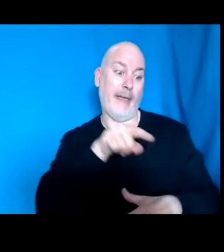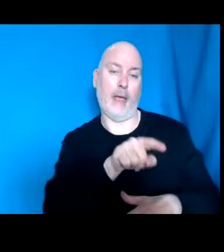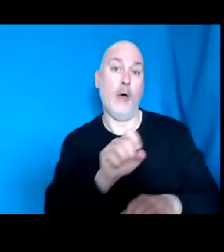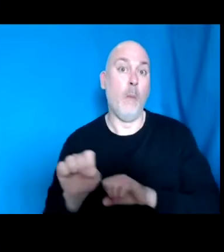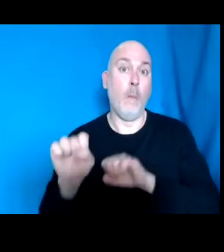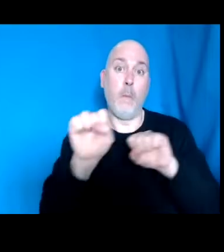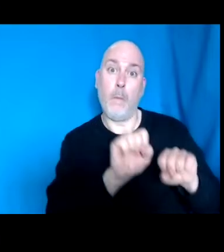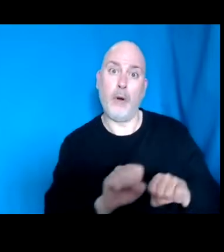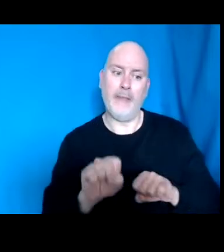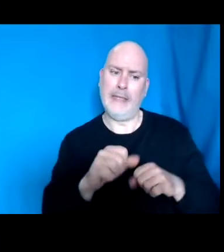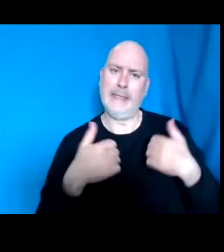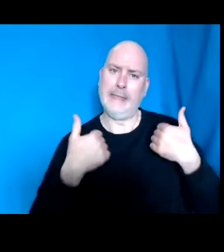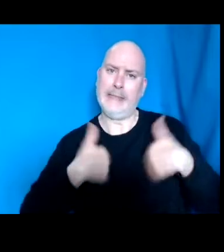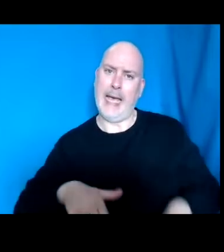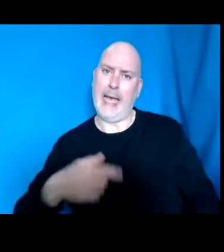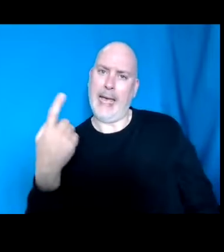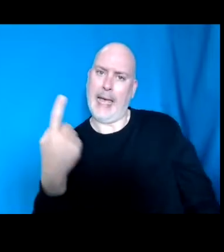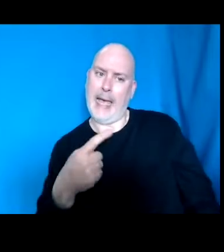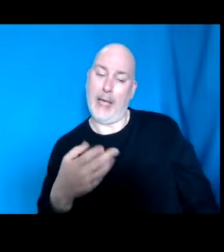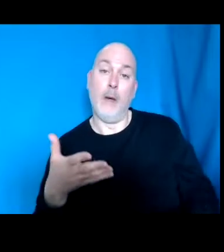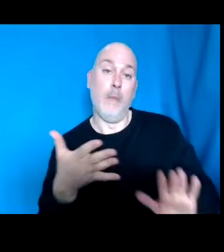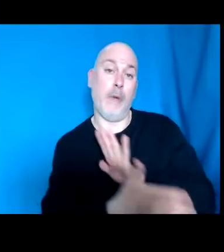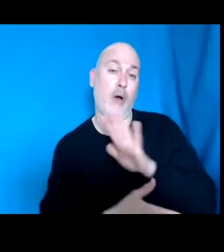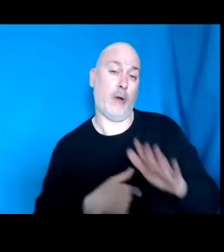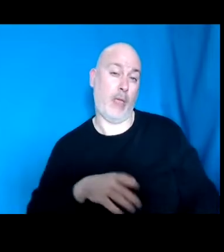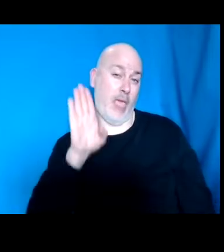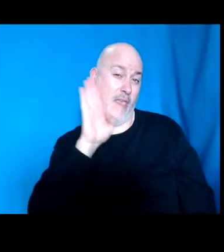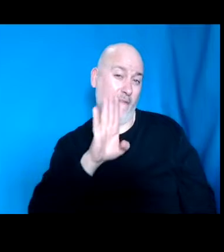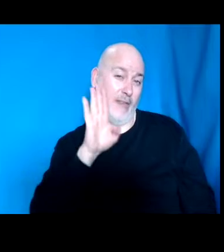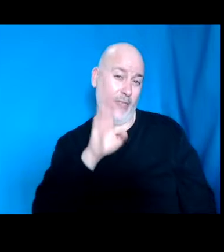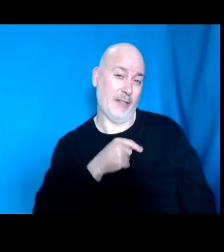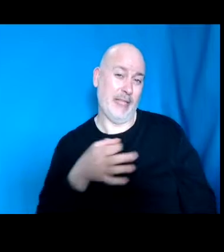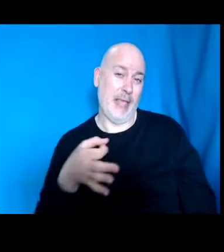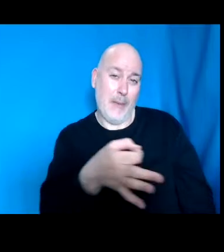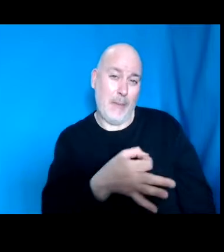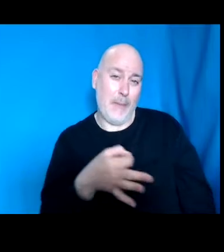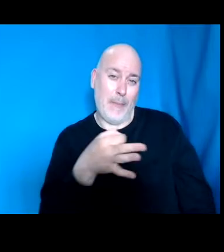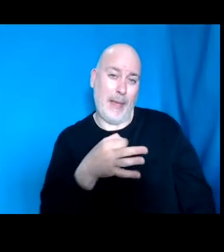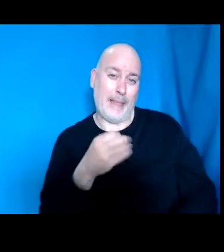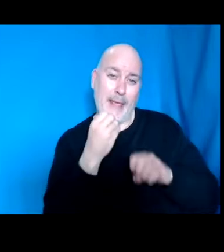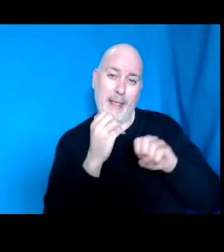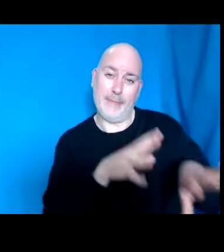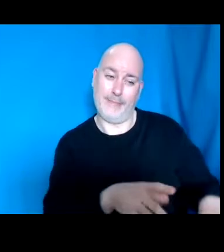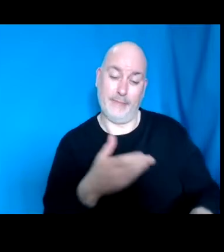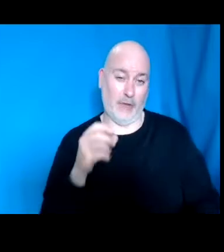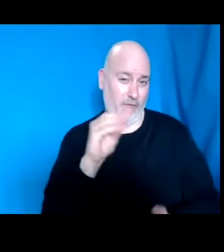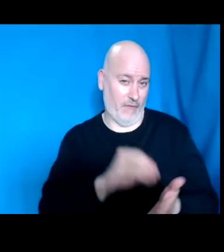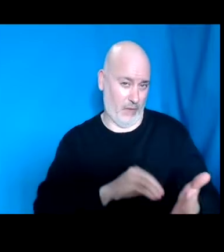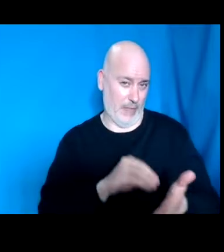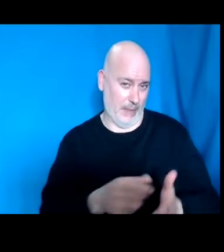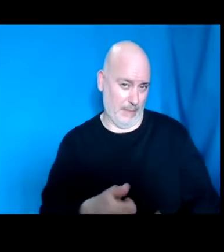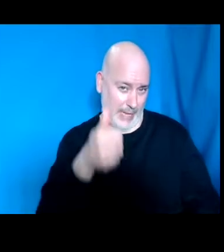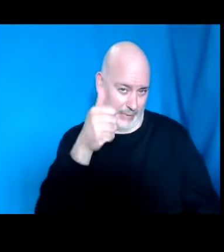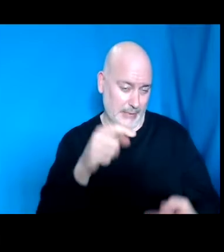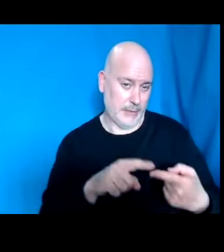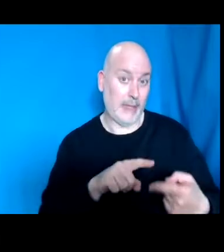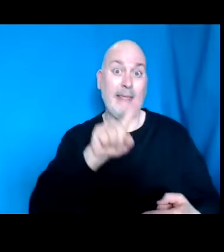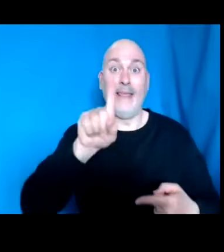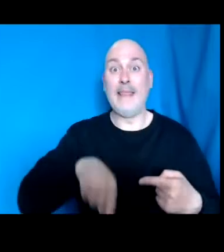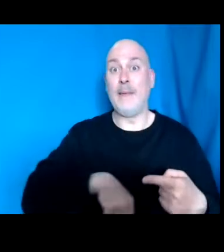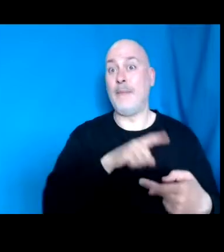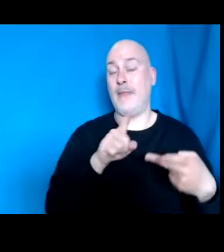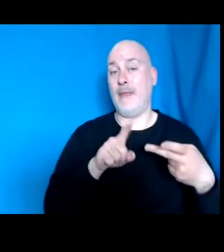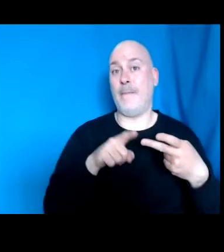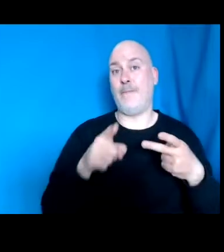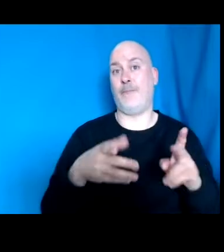tiene respecto a las infecciones bacterianas más frecuentes. Y por otro lado, también lo vamos a preguntar porque,